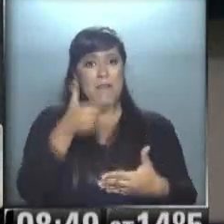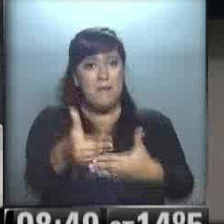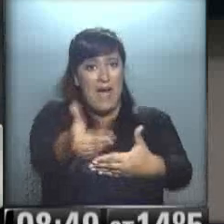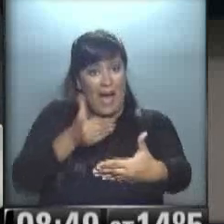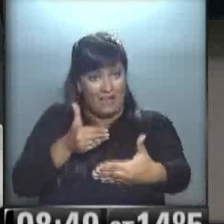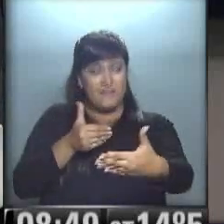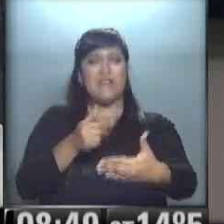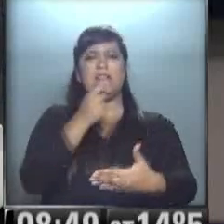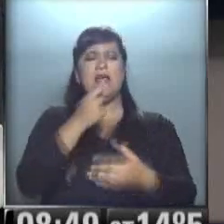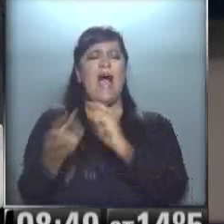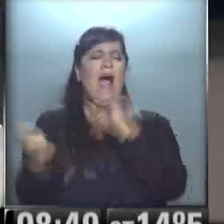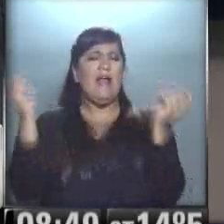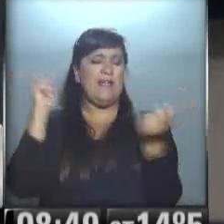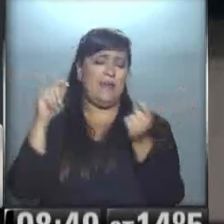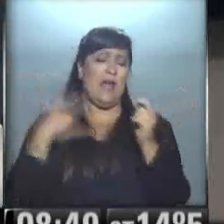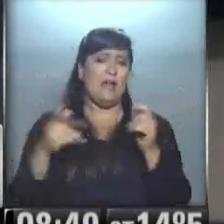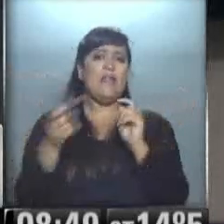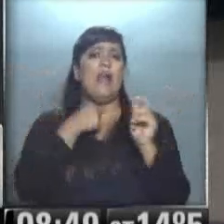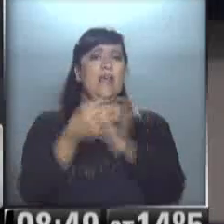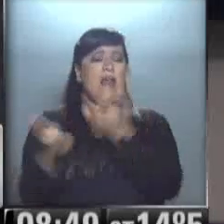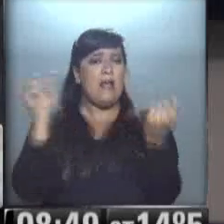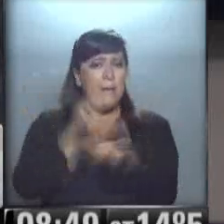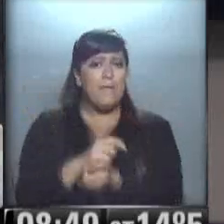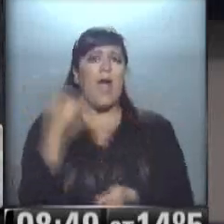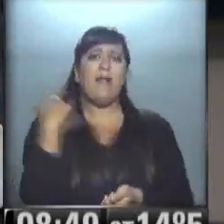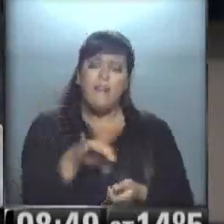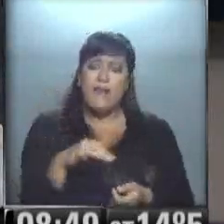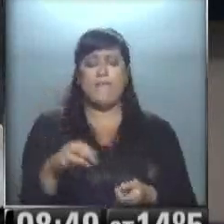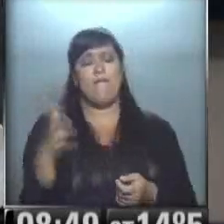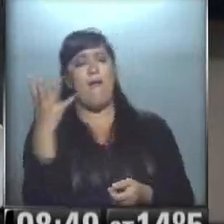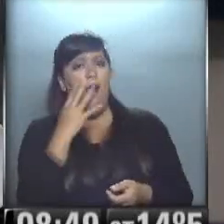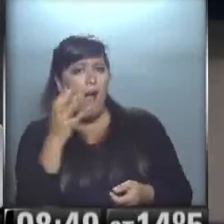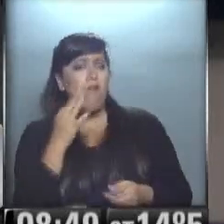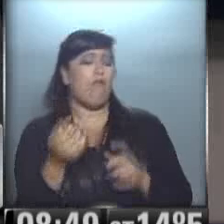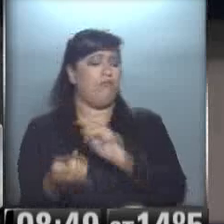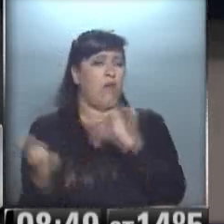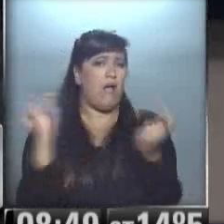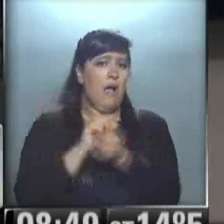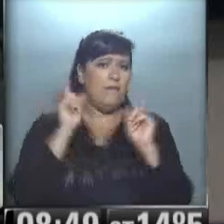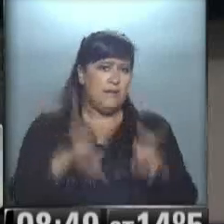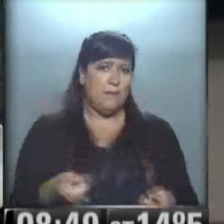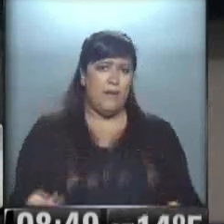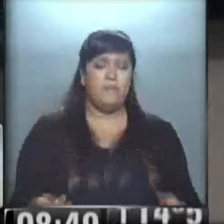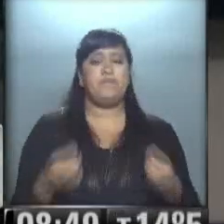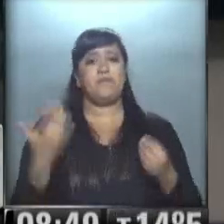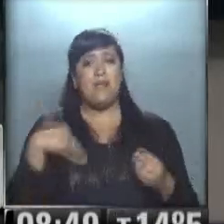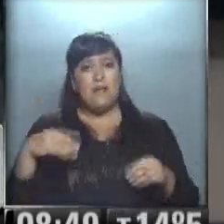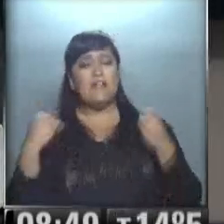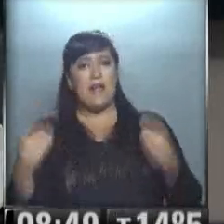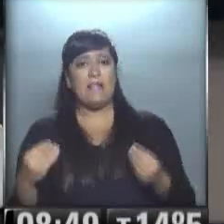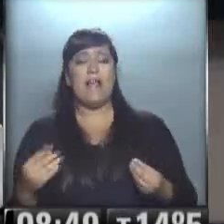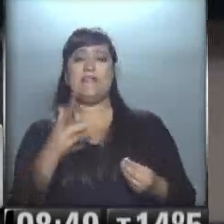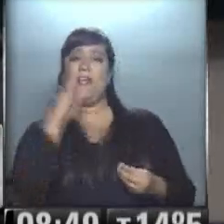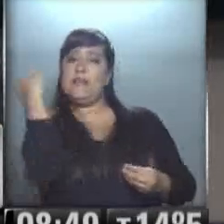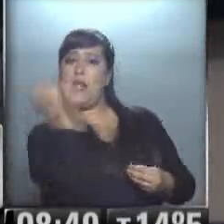si Argentina quiere modificar esta situación tendrá que mover alguna ficha en este tablero también es decir qué hace denuncia el banco de